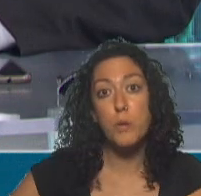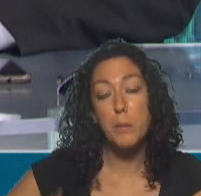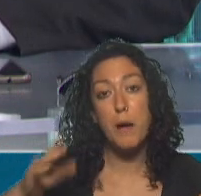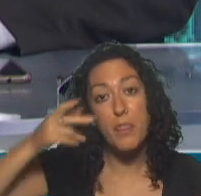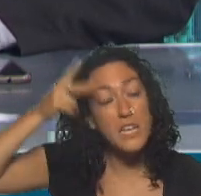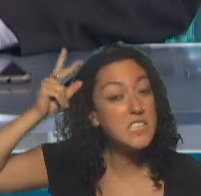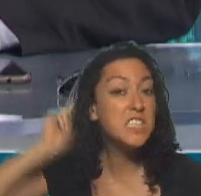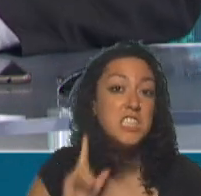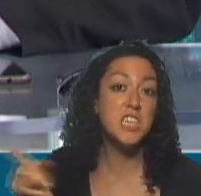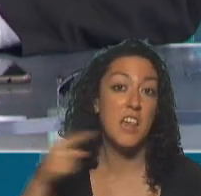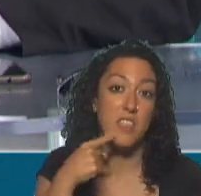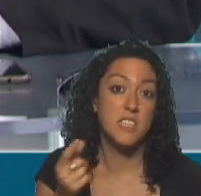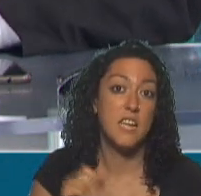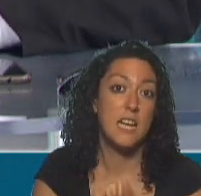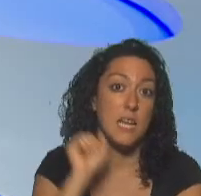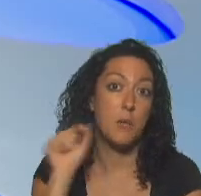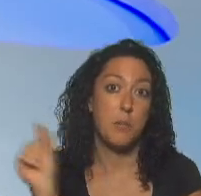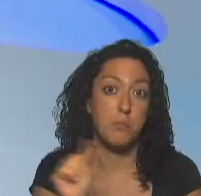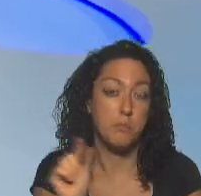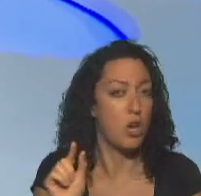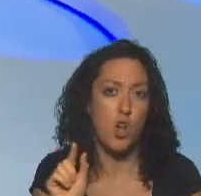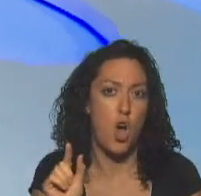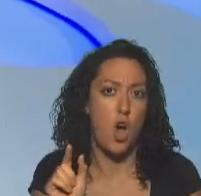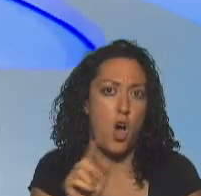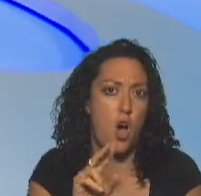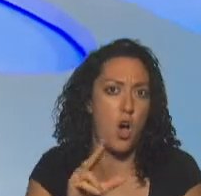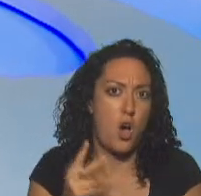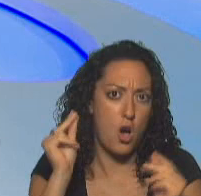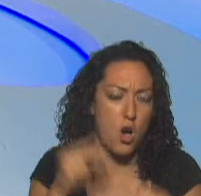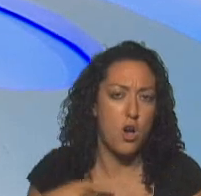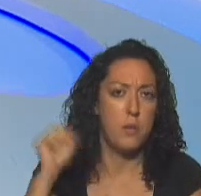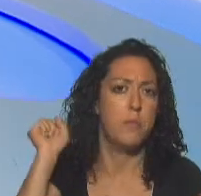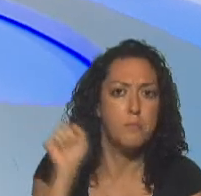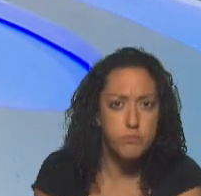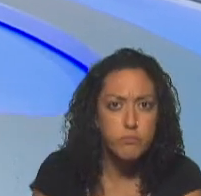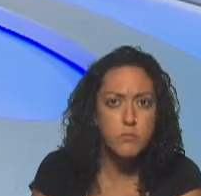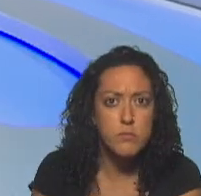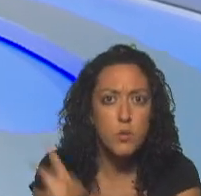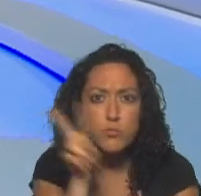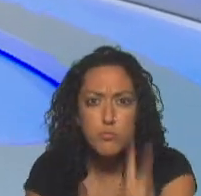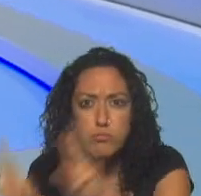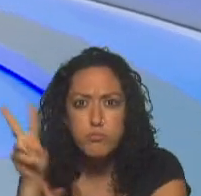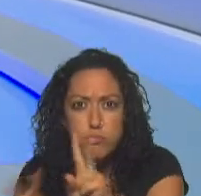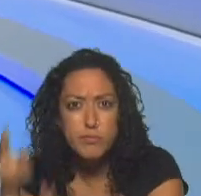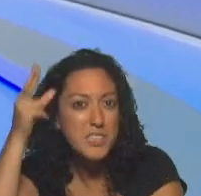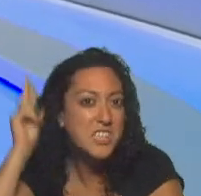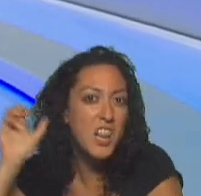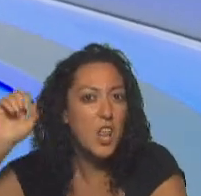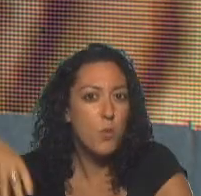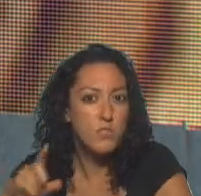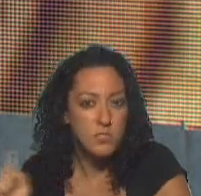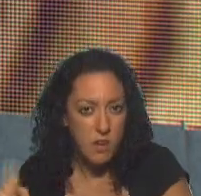libertad condicional y ordenó volver a detenerlo. Cuando lo fueron a buscar ya no estaba en Chile. Bueno, este hombre